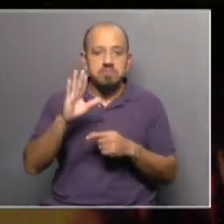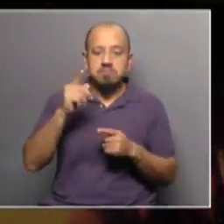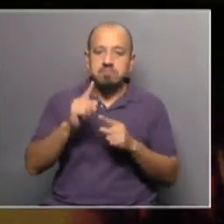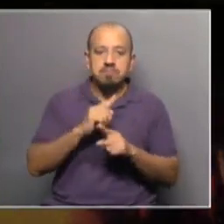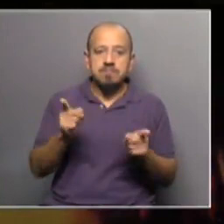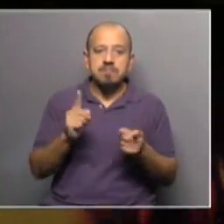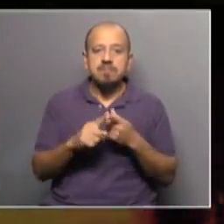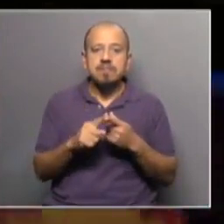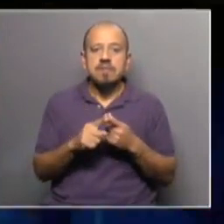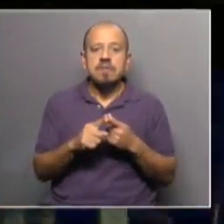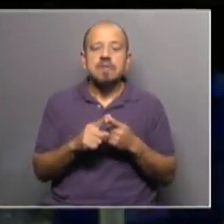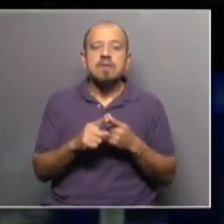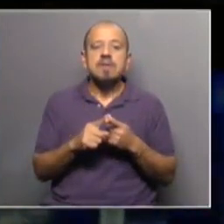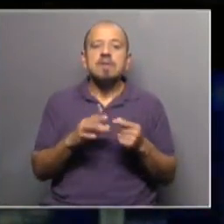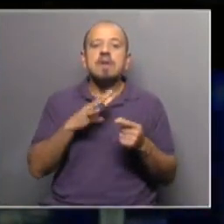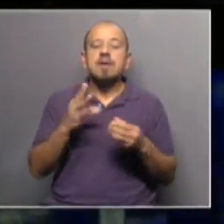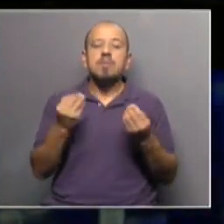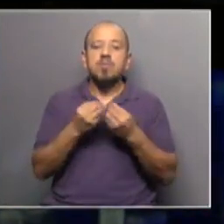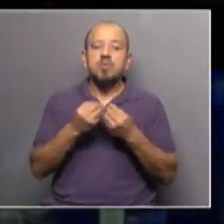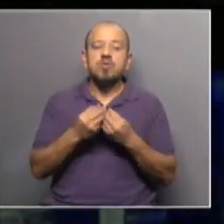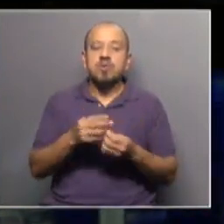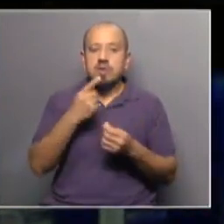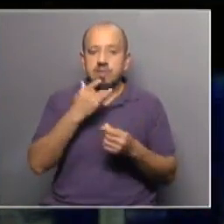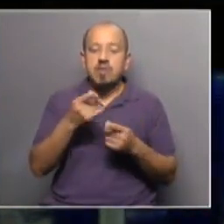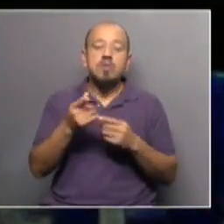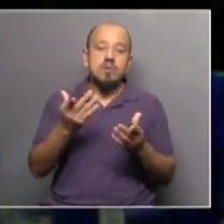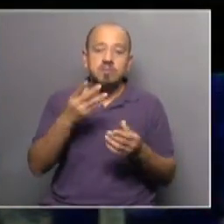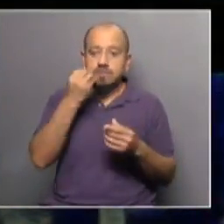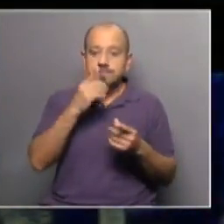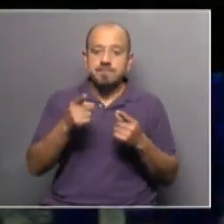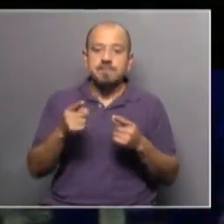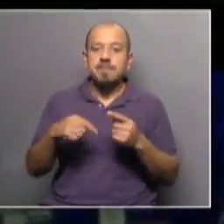Un personaje impresionante. Entonces, hay muchos casos así, están buenos estudiarlos, verlos,